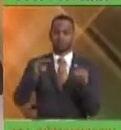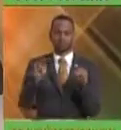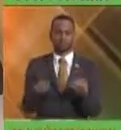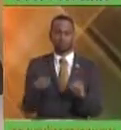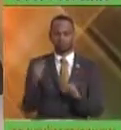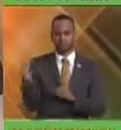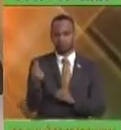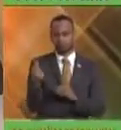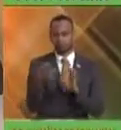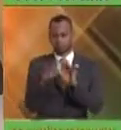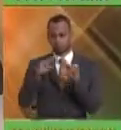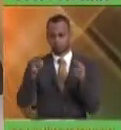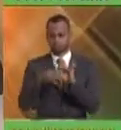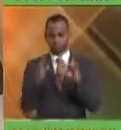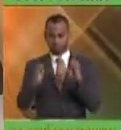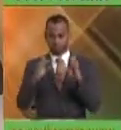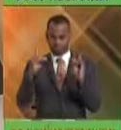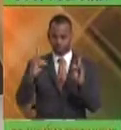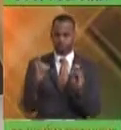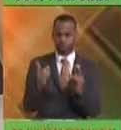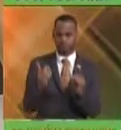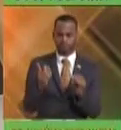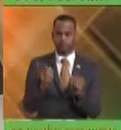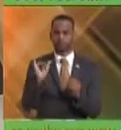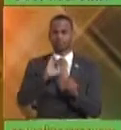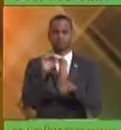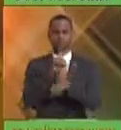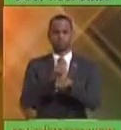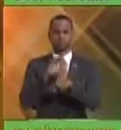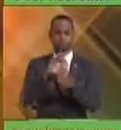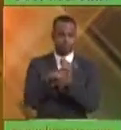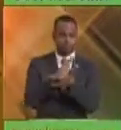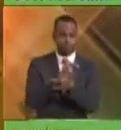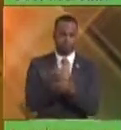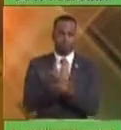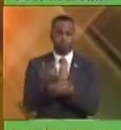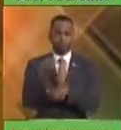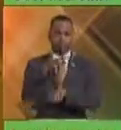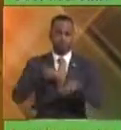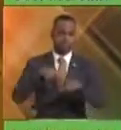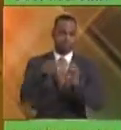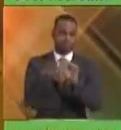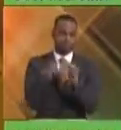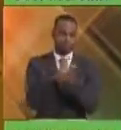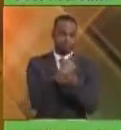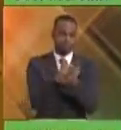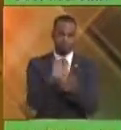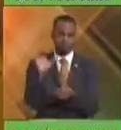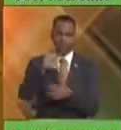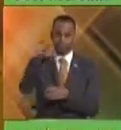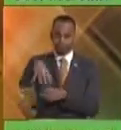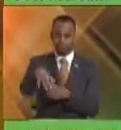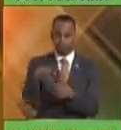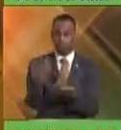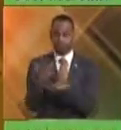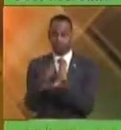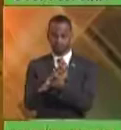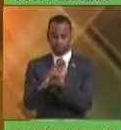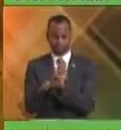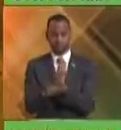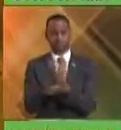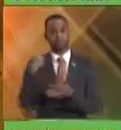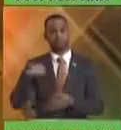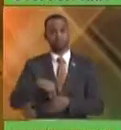pero no solo el ministerio de educación para seguir con ese ejemplo al distrito escolar a las regional escolar al mismo centro educativo